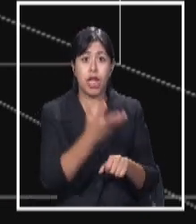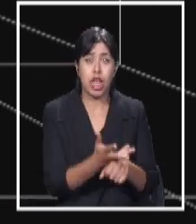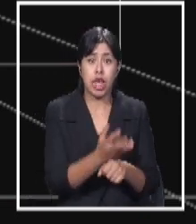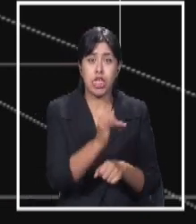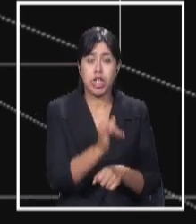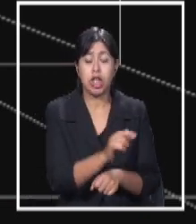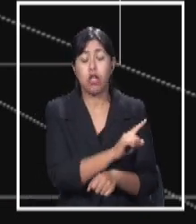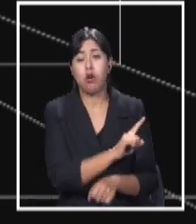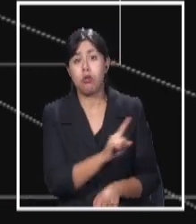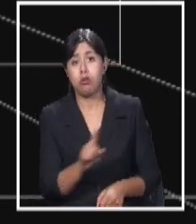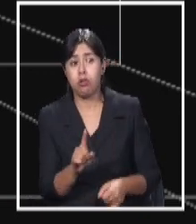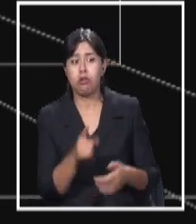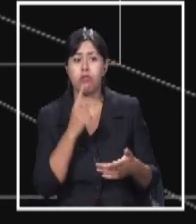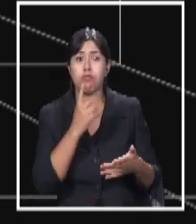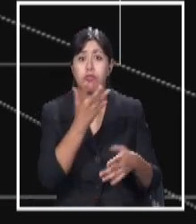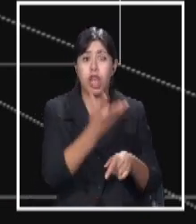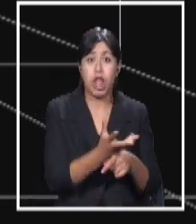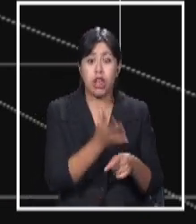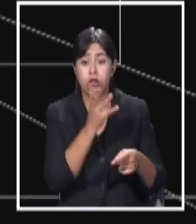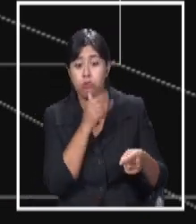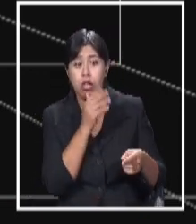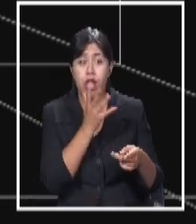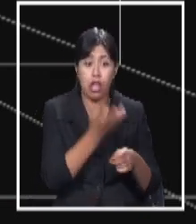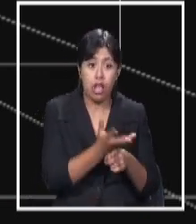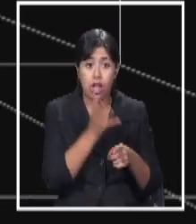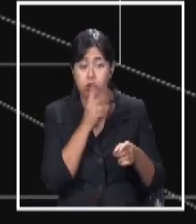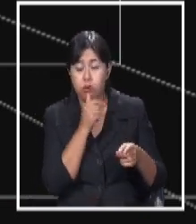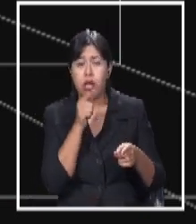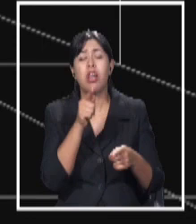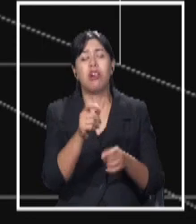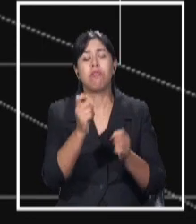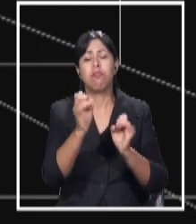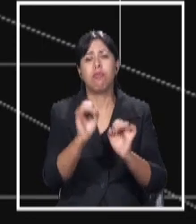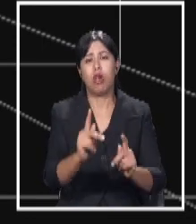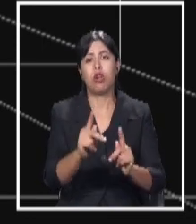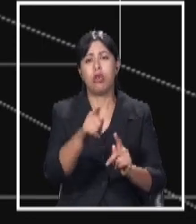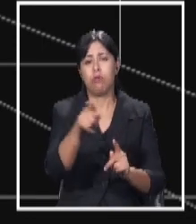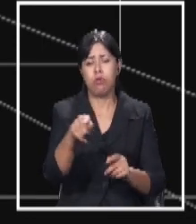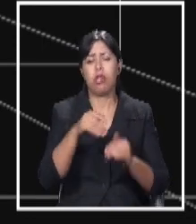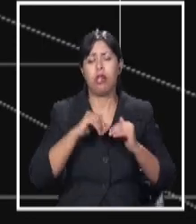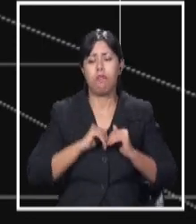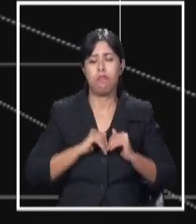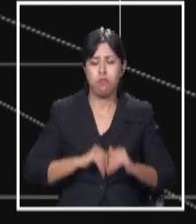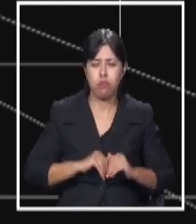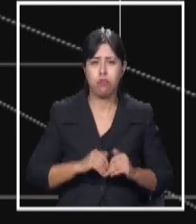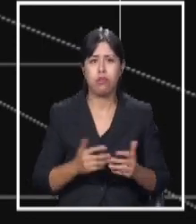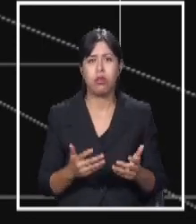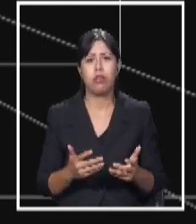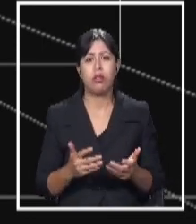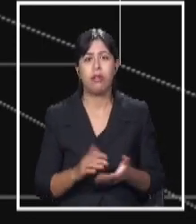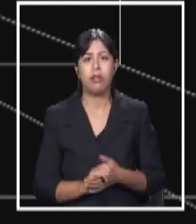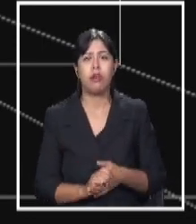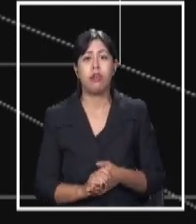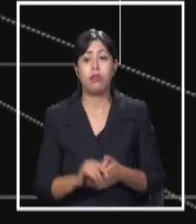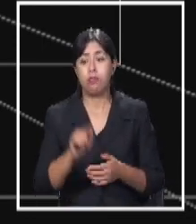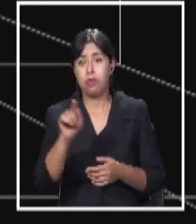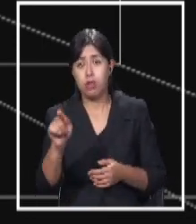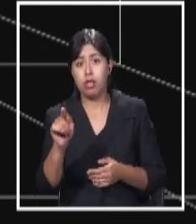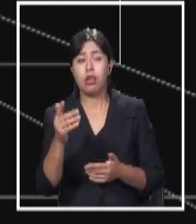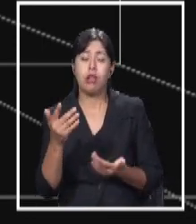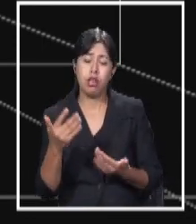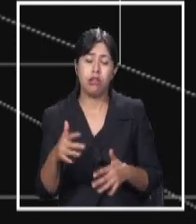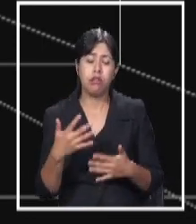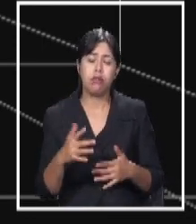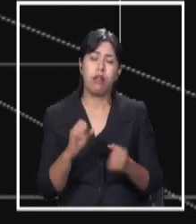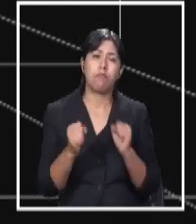ausencia de síntomas, entonces uno puede decir, ok, usted tiene un trastorno depresivo mayor, ok, usted tiene un trastorno